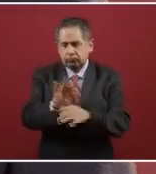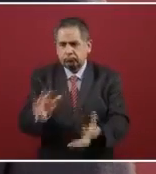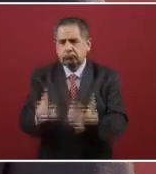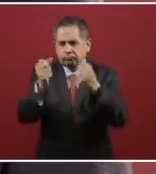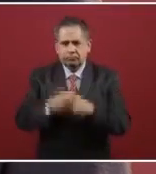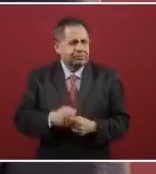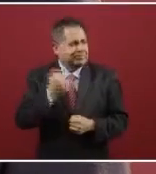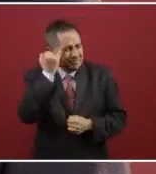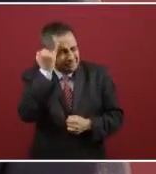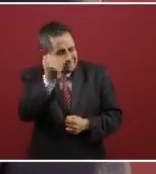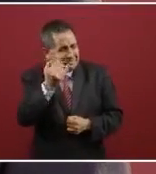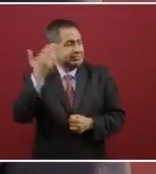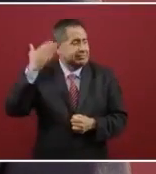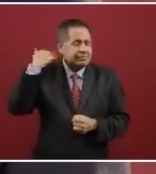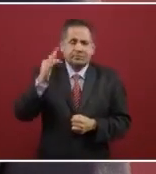Imagínense lo que hicieron con el FOBAPROA.